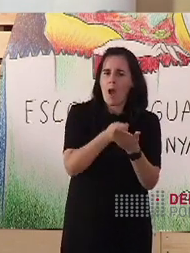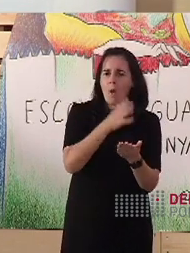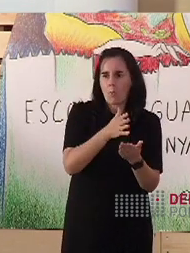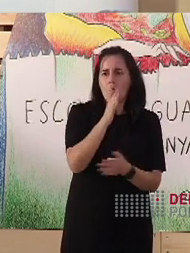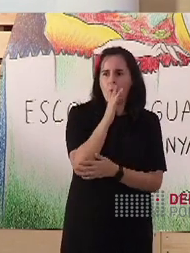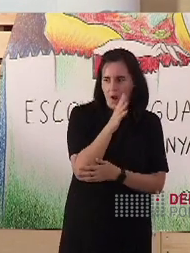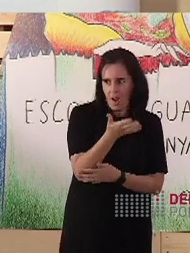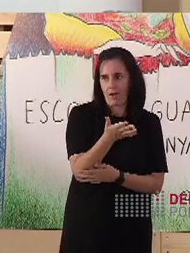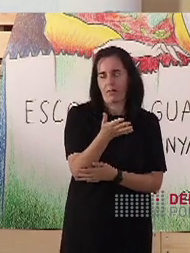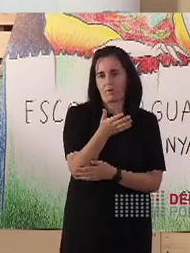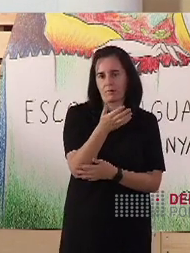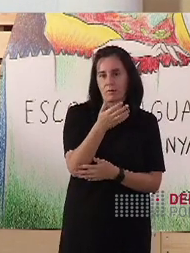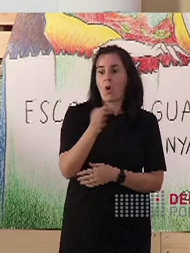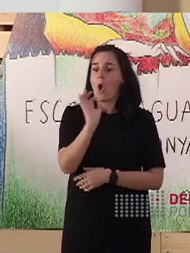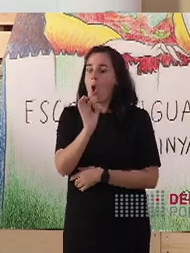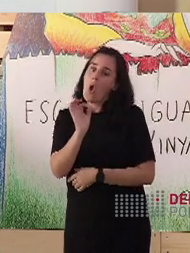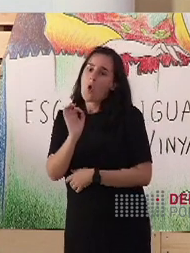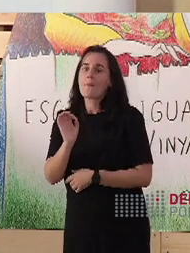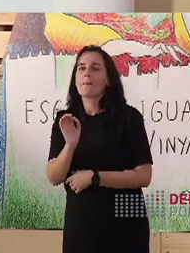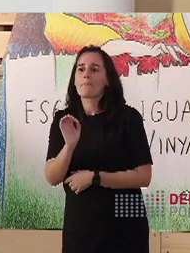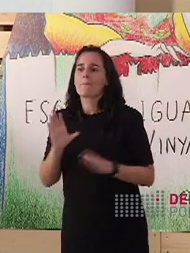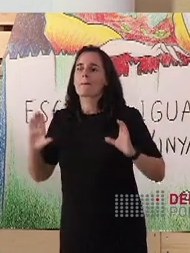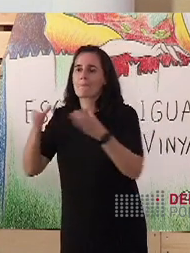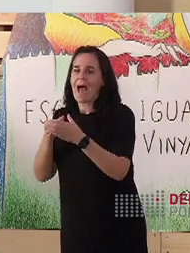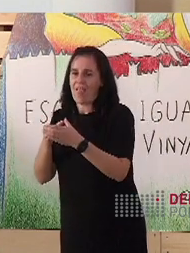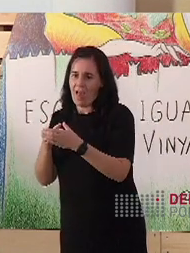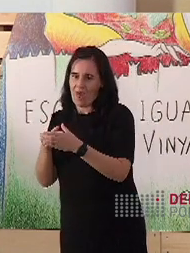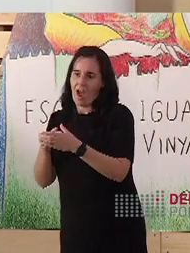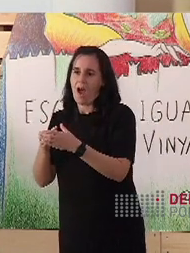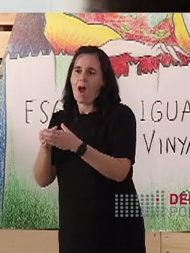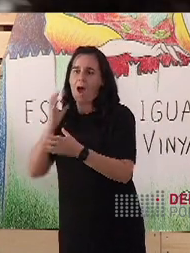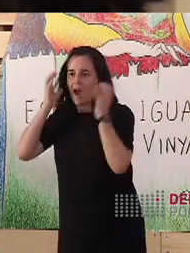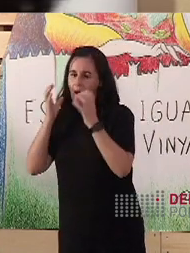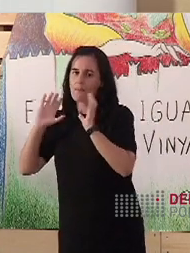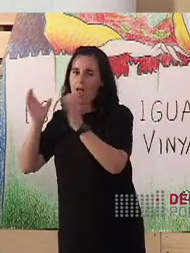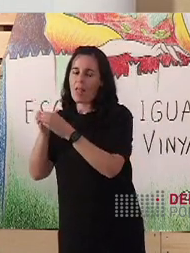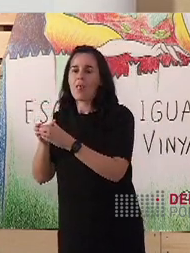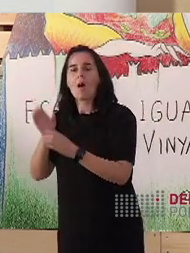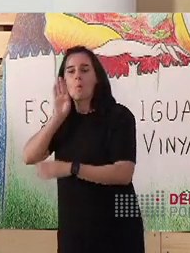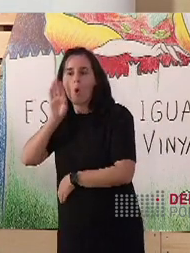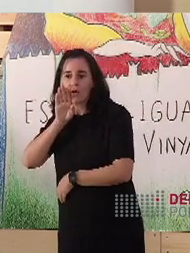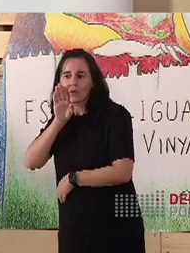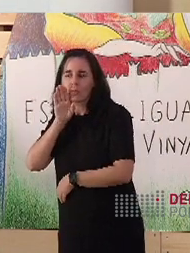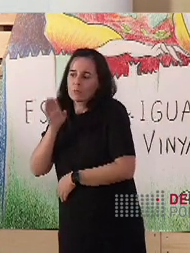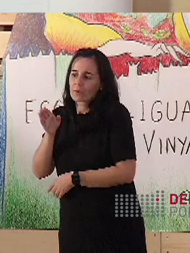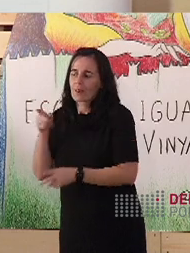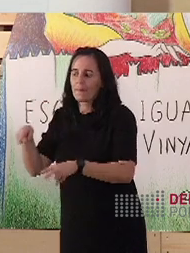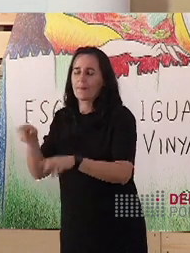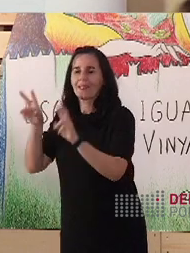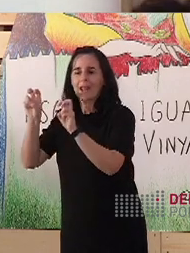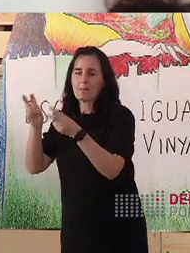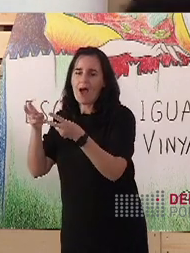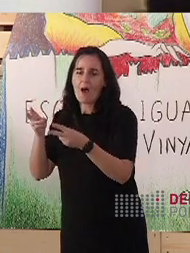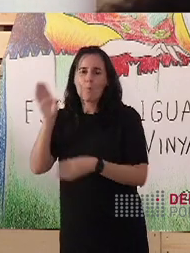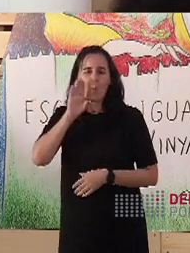prostitución, ou Manada porno, sobre a pornografía e como a pornografía influe na